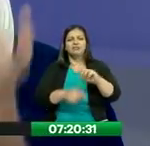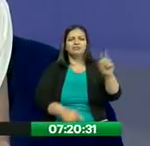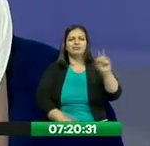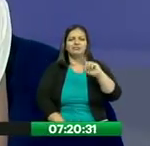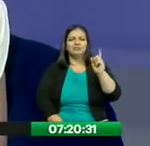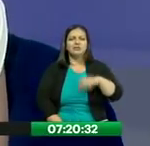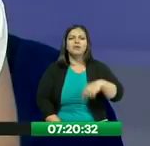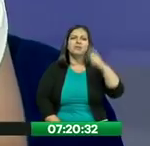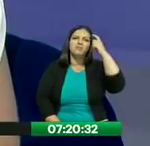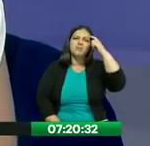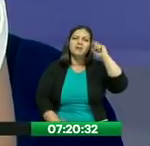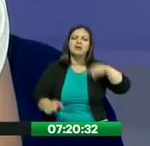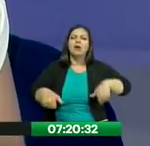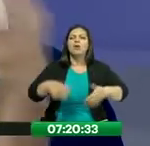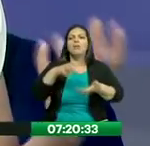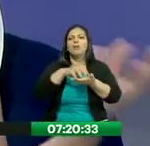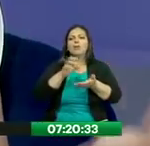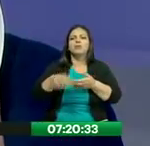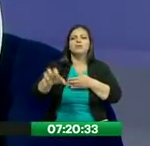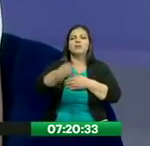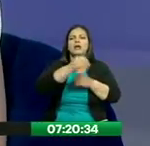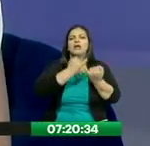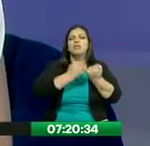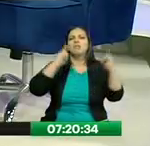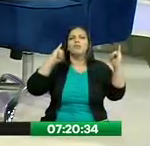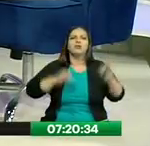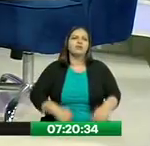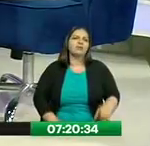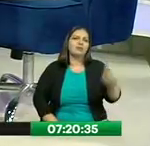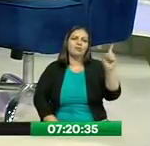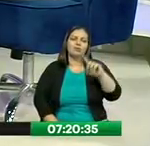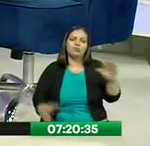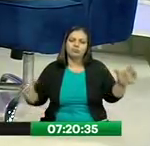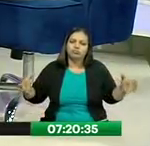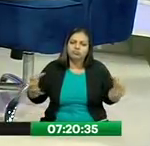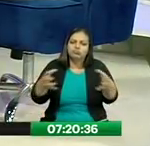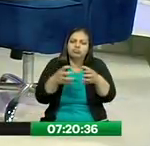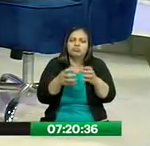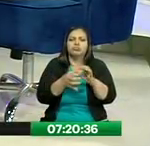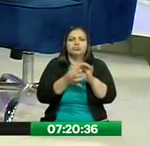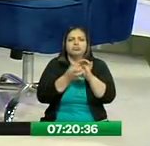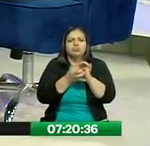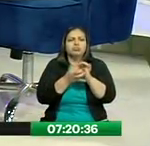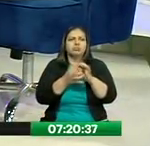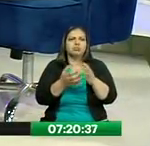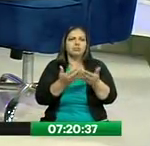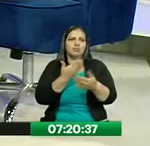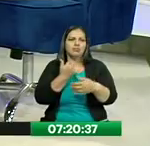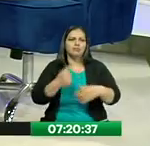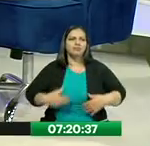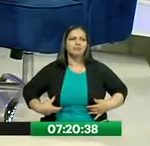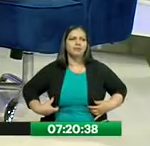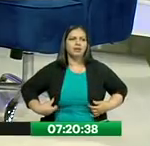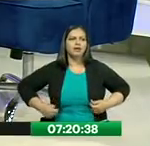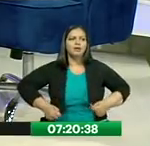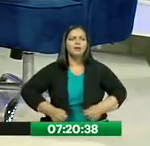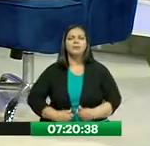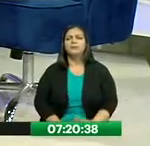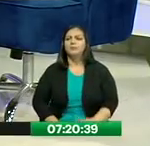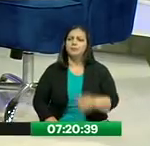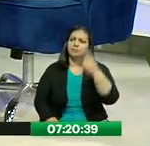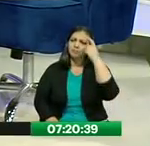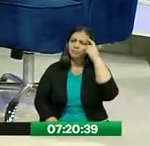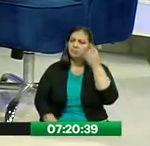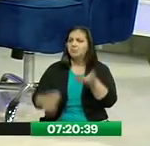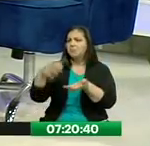que no les favorece que cada uno vaya por su cuenta. Pero hay unas que han sido muy preteridas, si tal vez aquello podría permitir un reparto más equitativo de